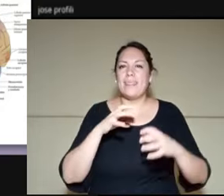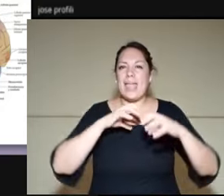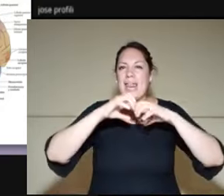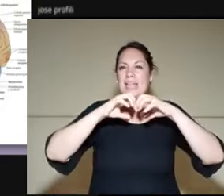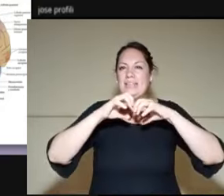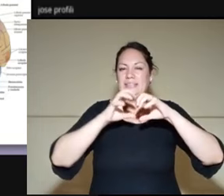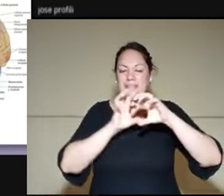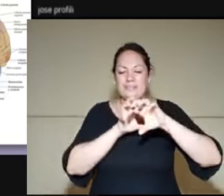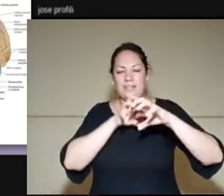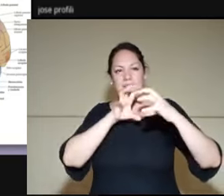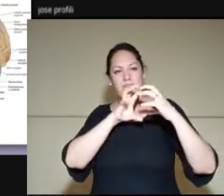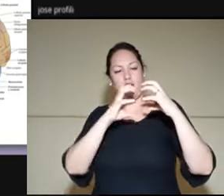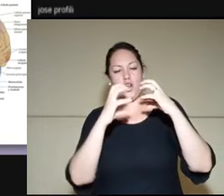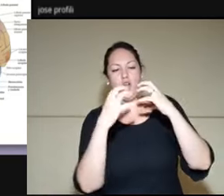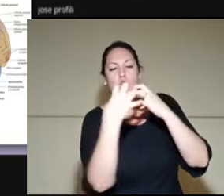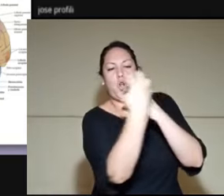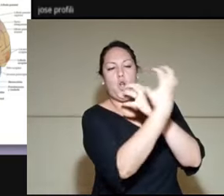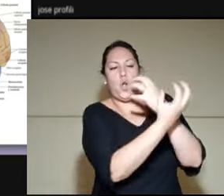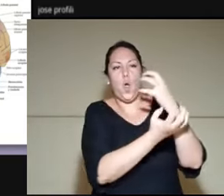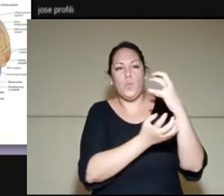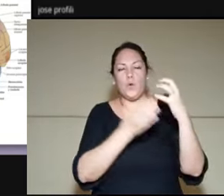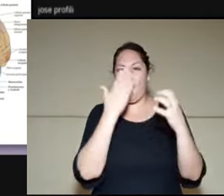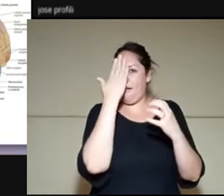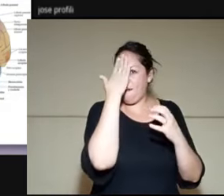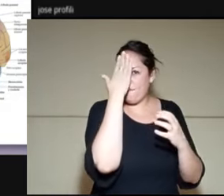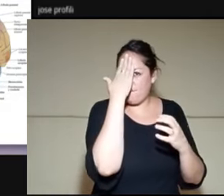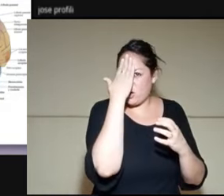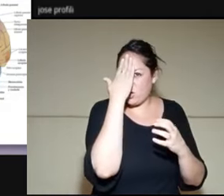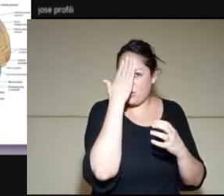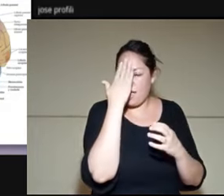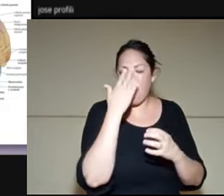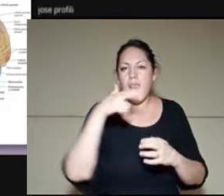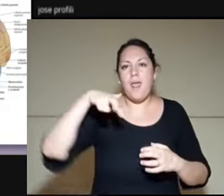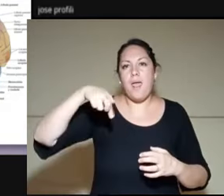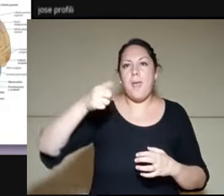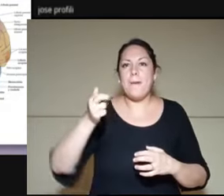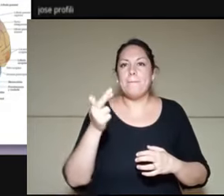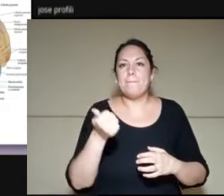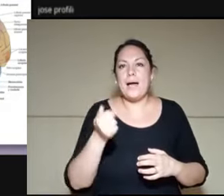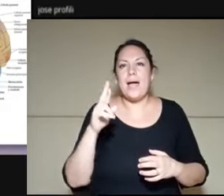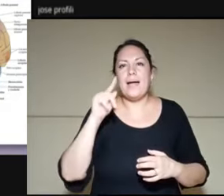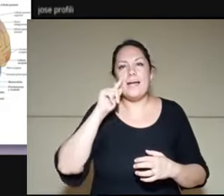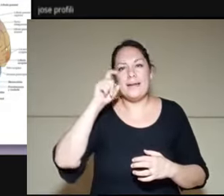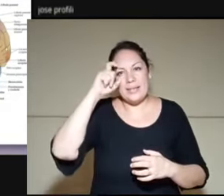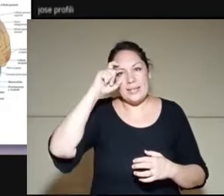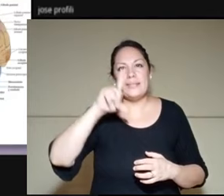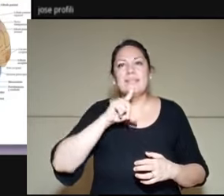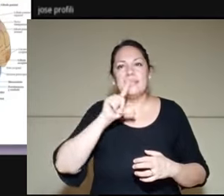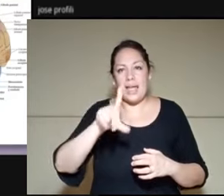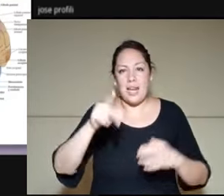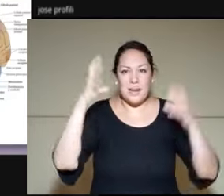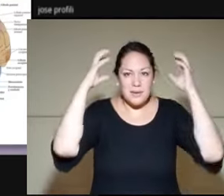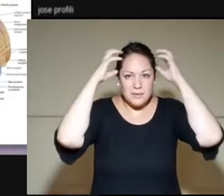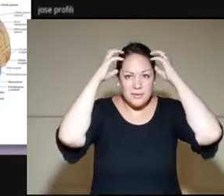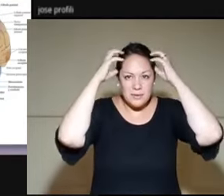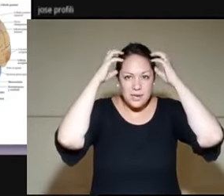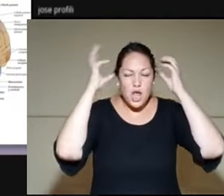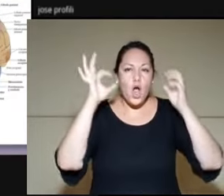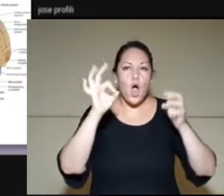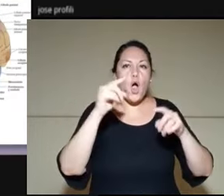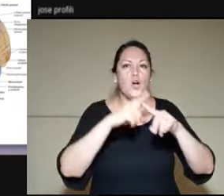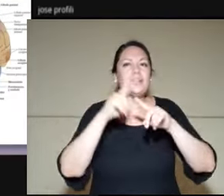mi encéfalo, dividido en lóbulos: frontal, parietal, occipital y